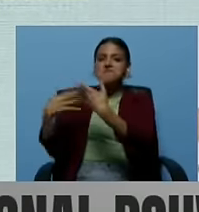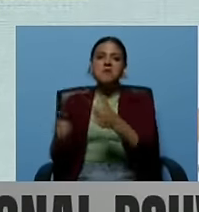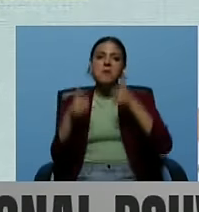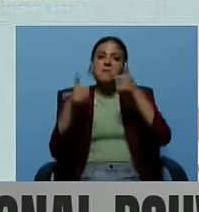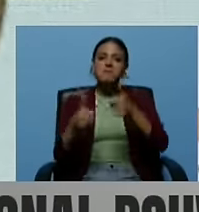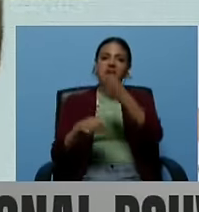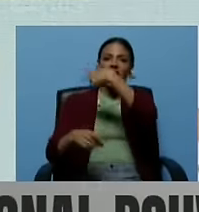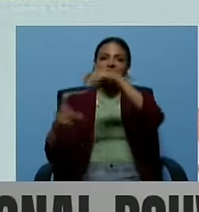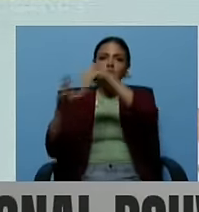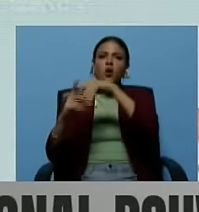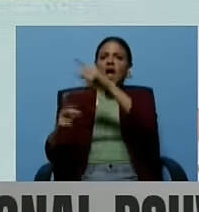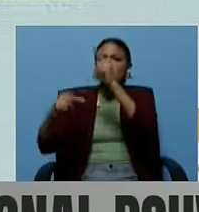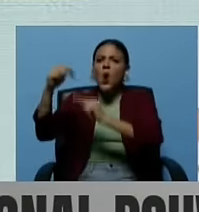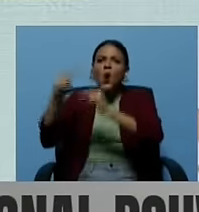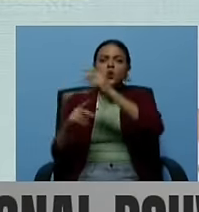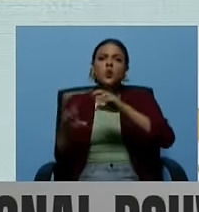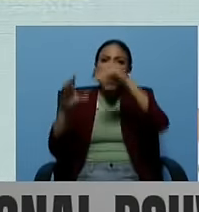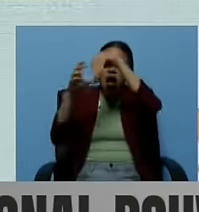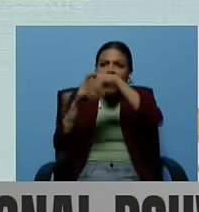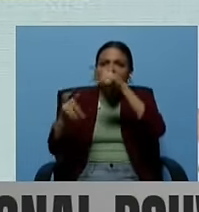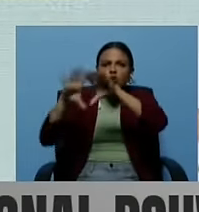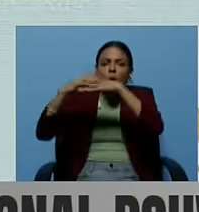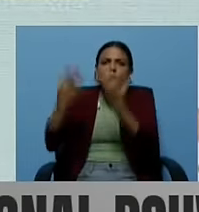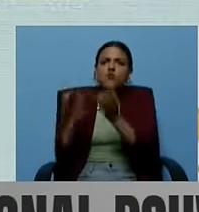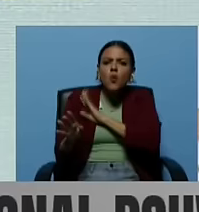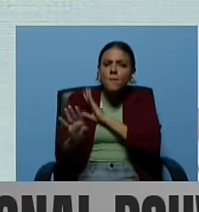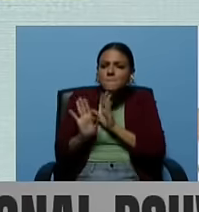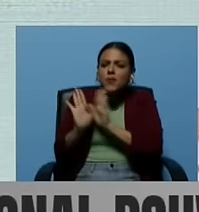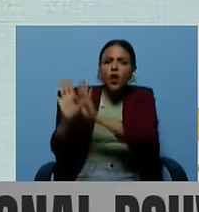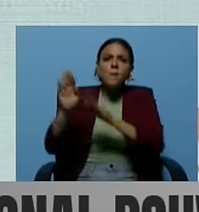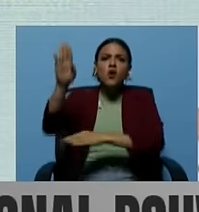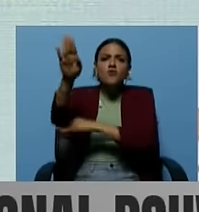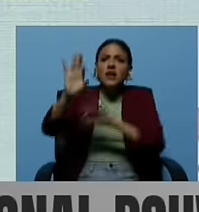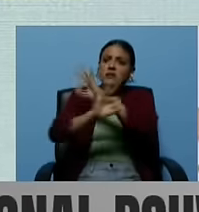Que construyan su mundo fascista ahí.